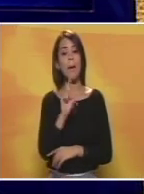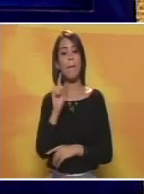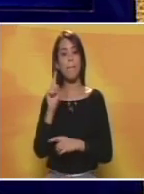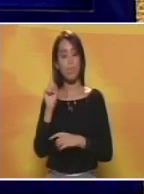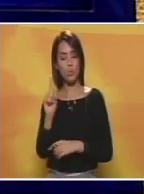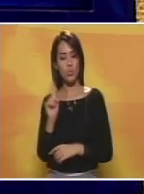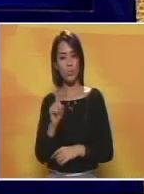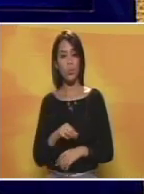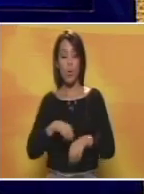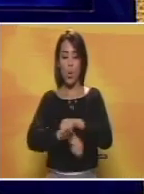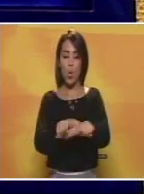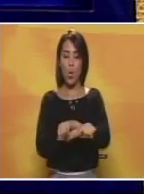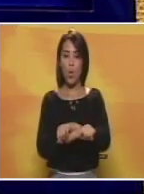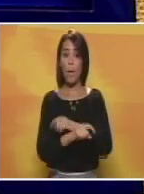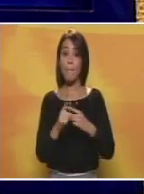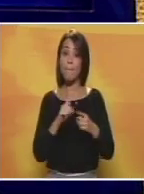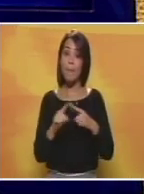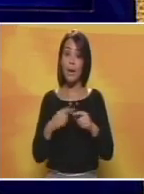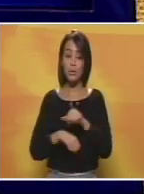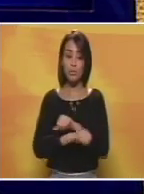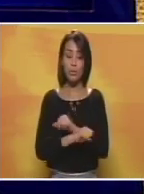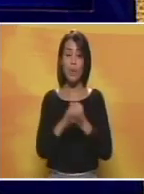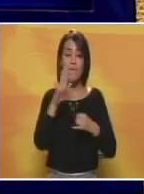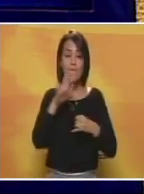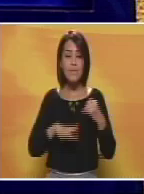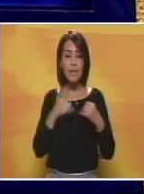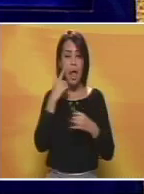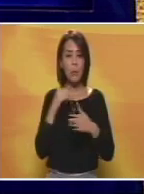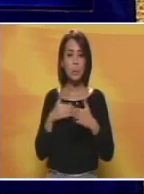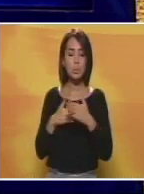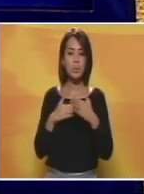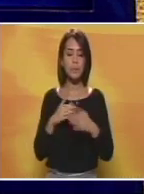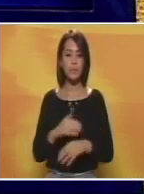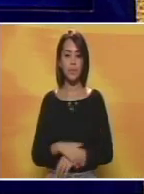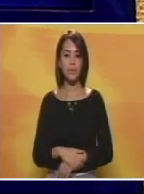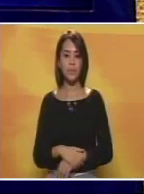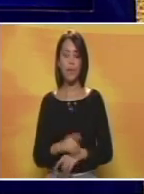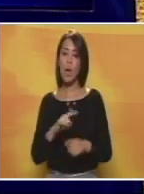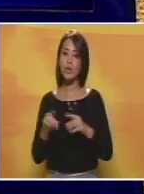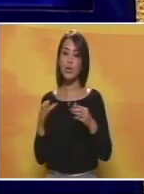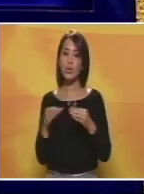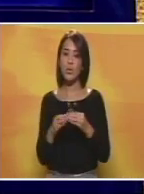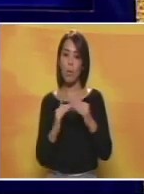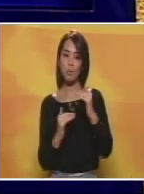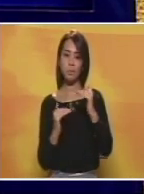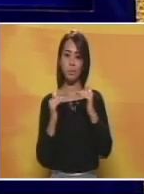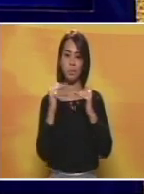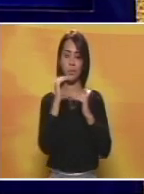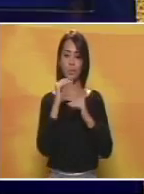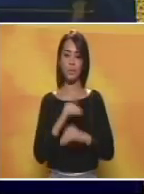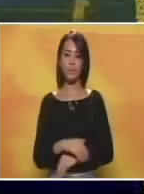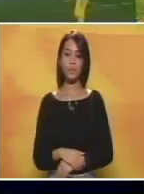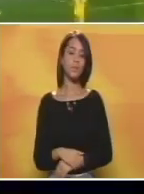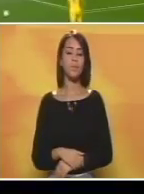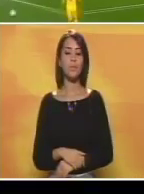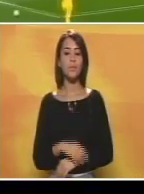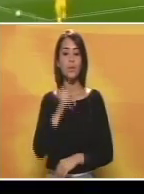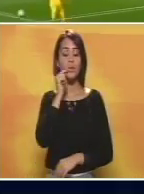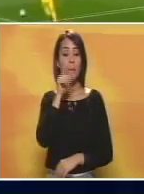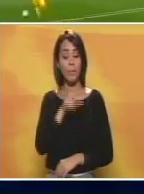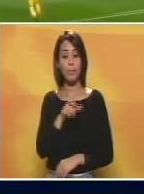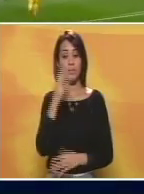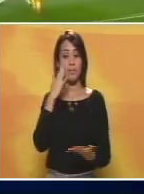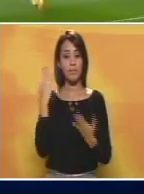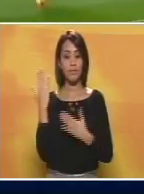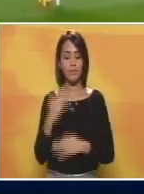ante Juventus, pero un dudoso penal sobre el final evitó la prórroga y mandó a los merengues a las semifinales. Mario Mandzukic avivó las